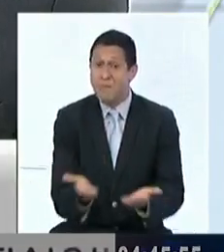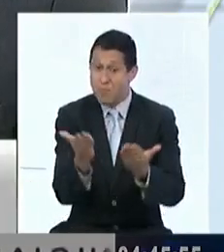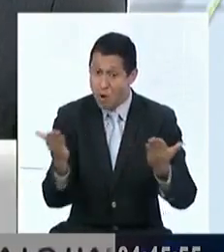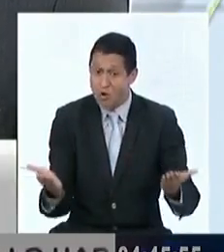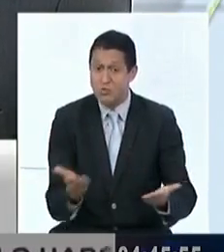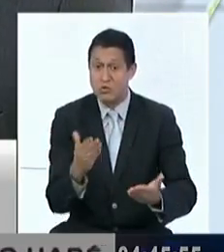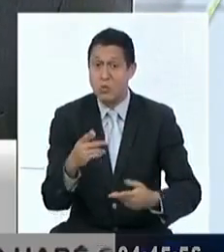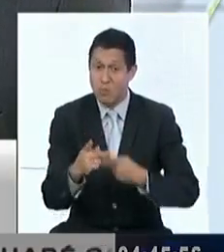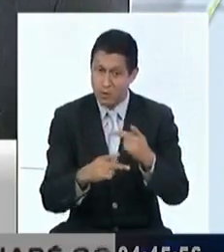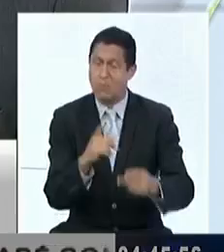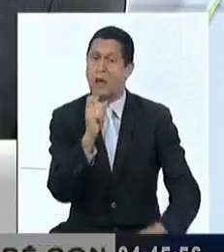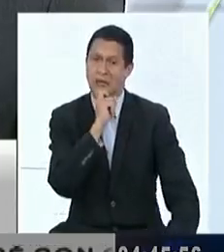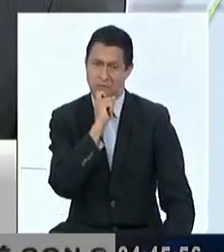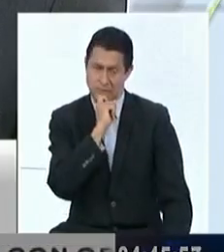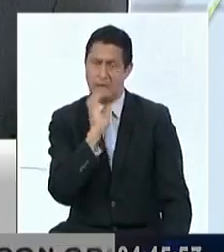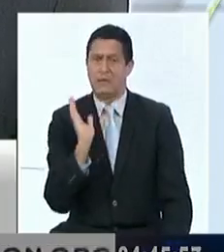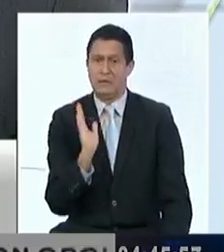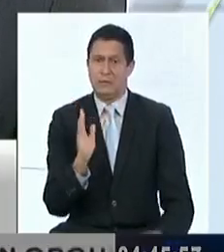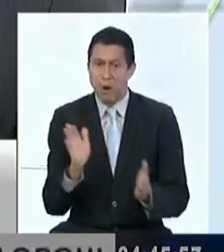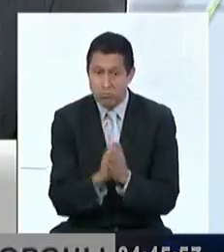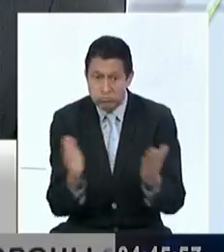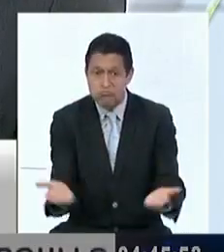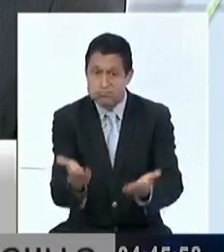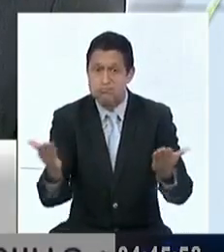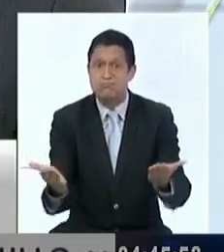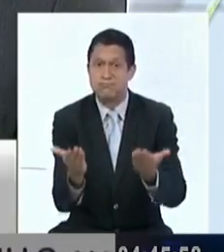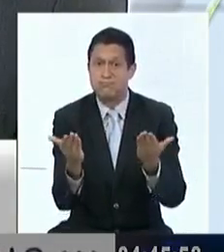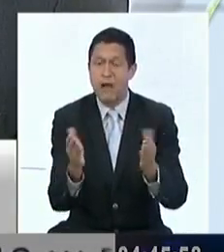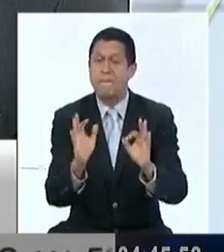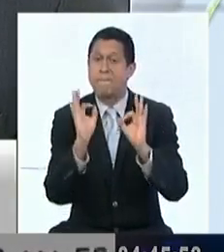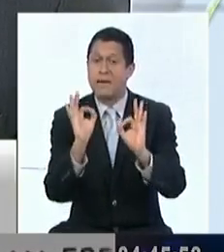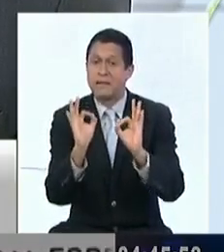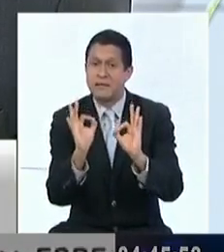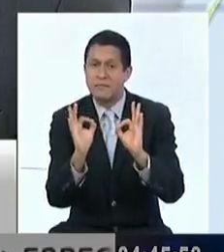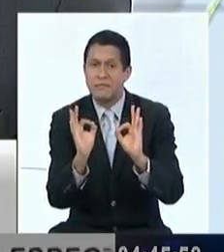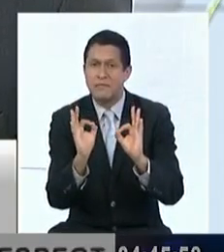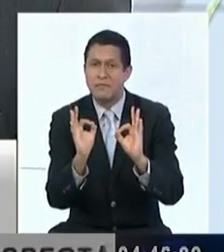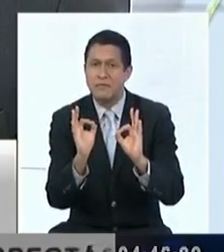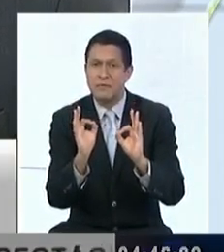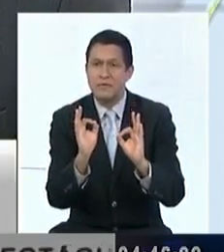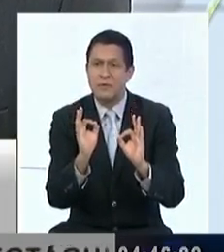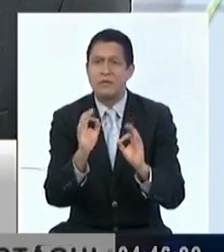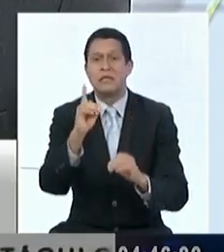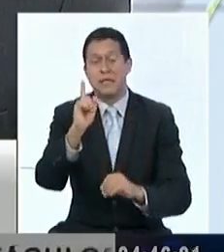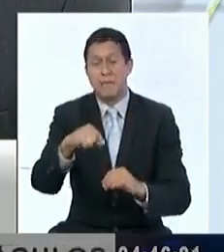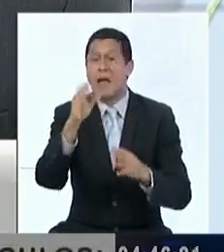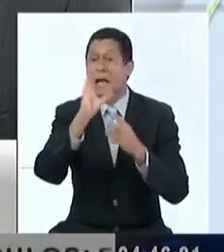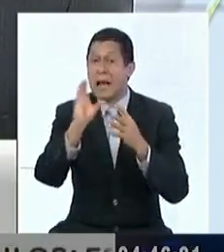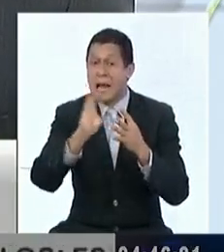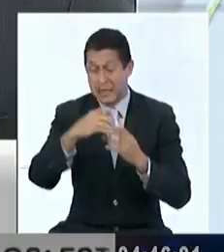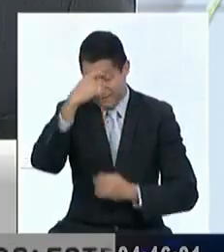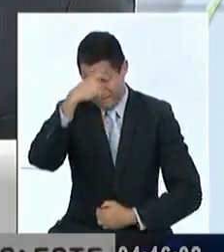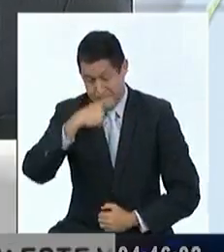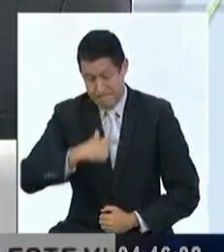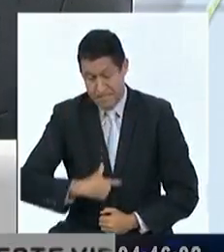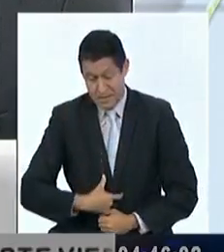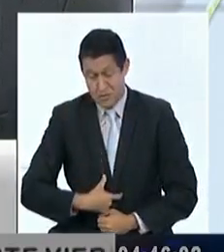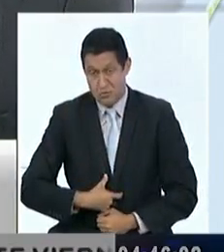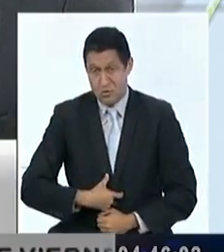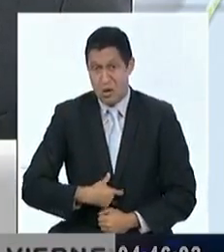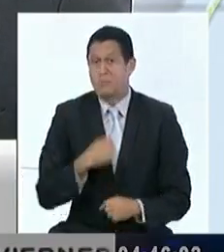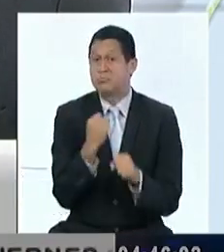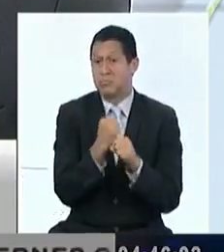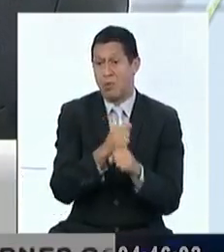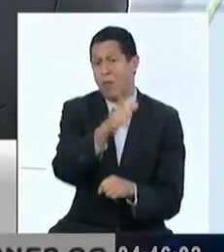proceso un poco más complejo no la motivación tiene que ver específicamente con incluso características personales de cada uno de los